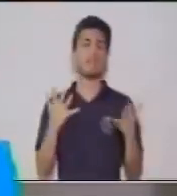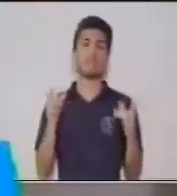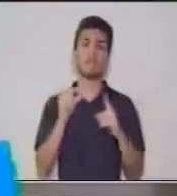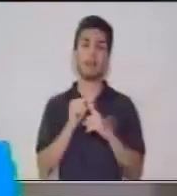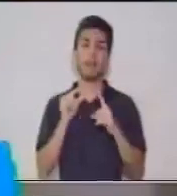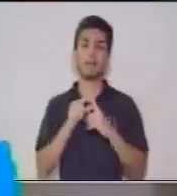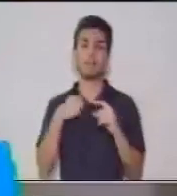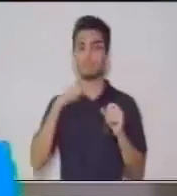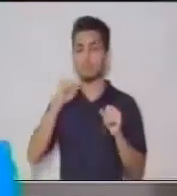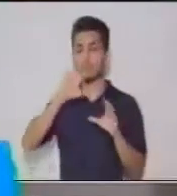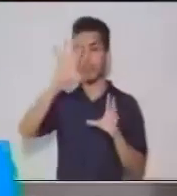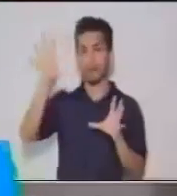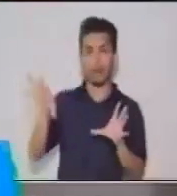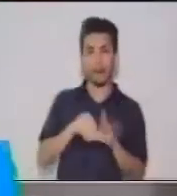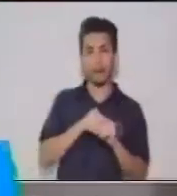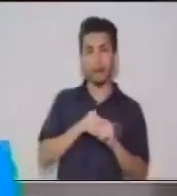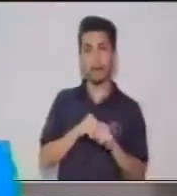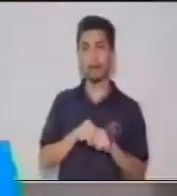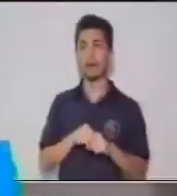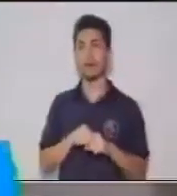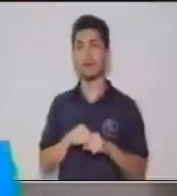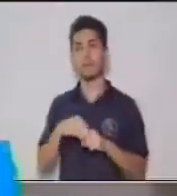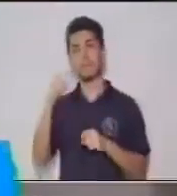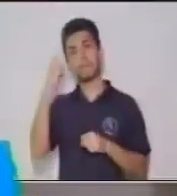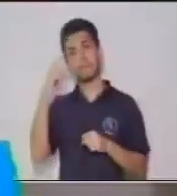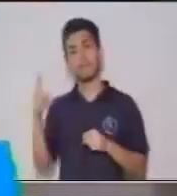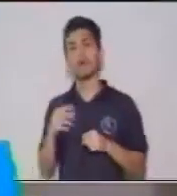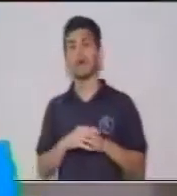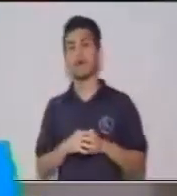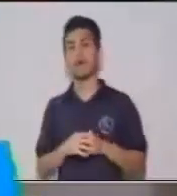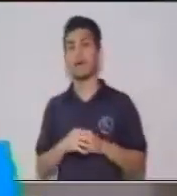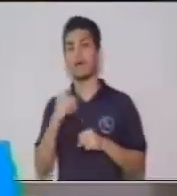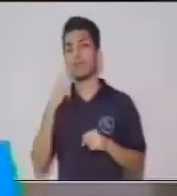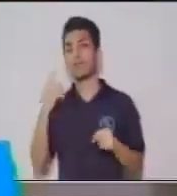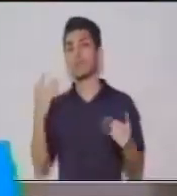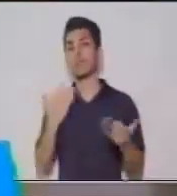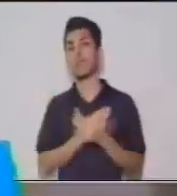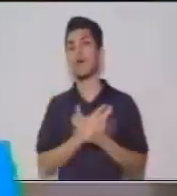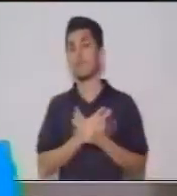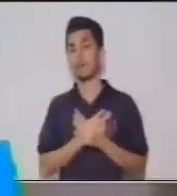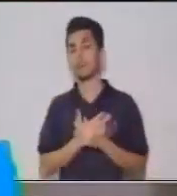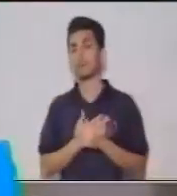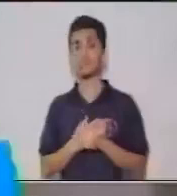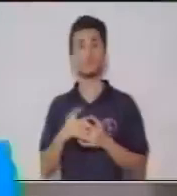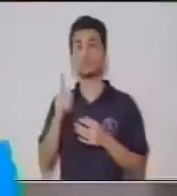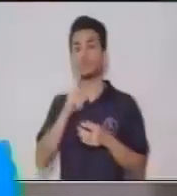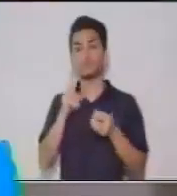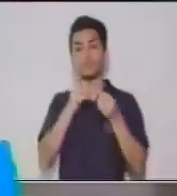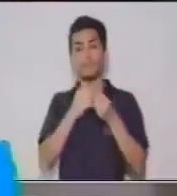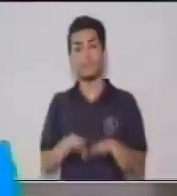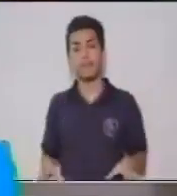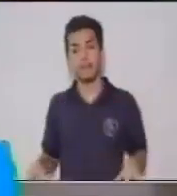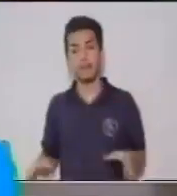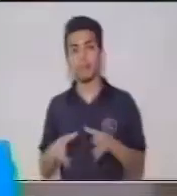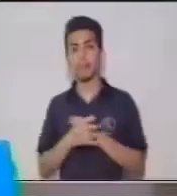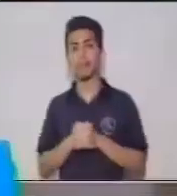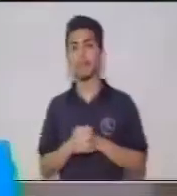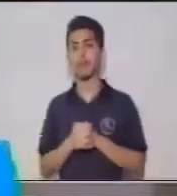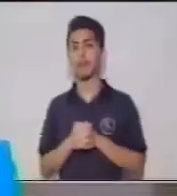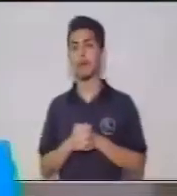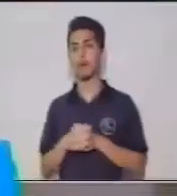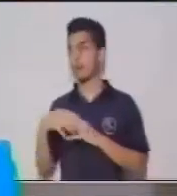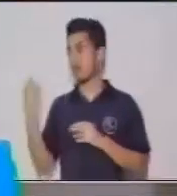podemos agregar nosotros para que sean nuevas, pero que no se pierda